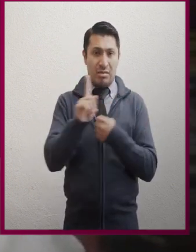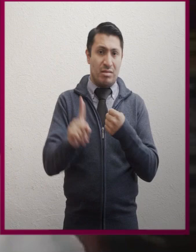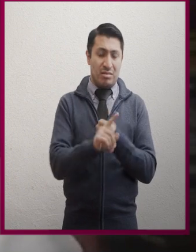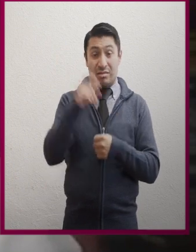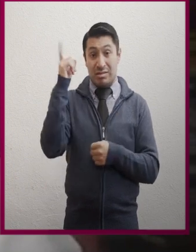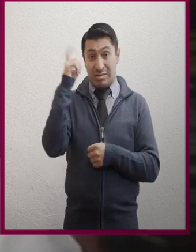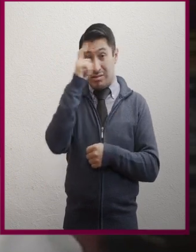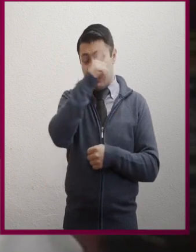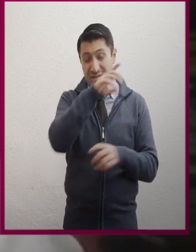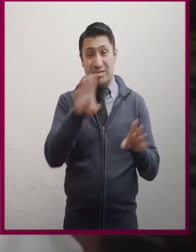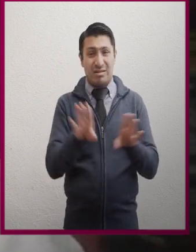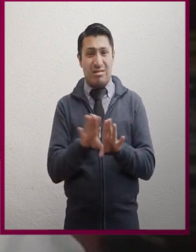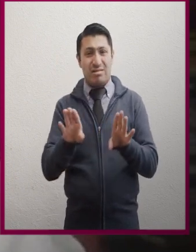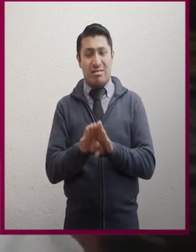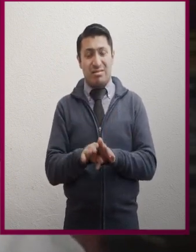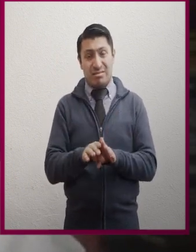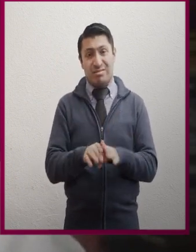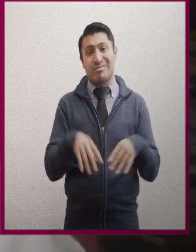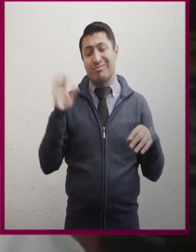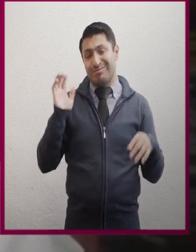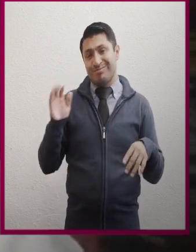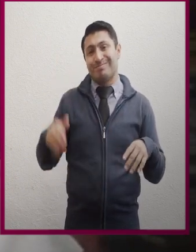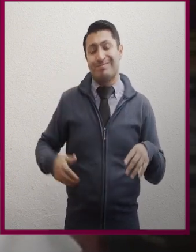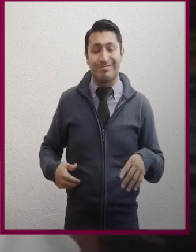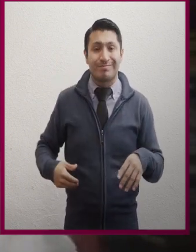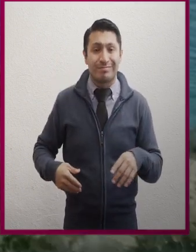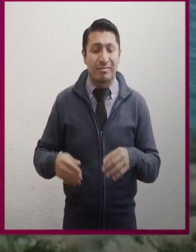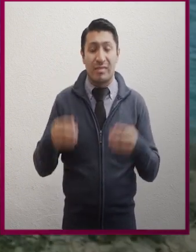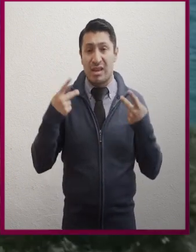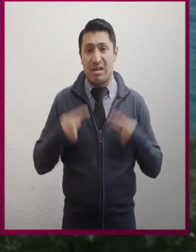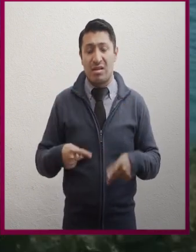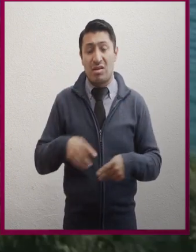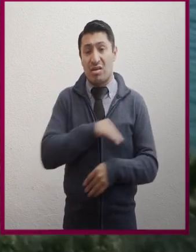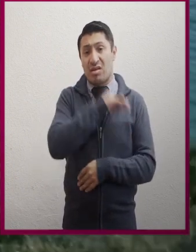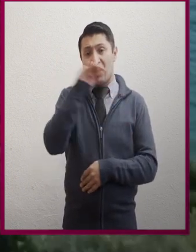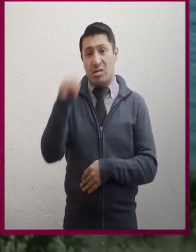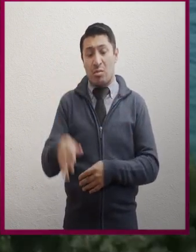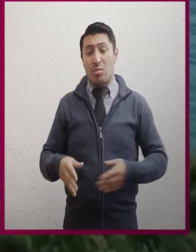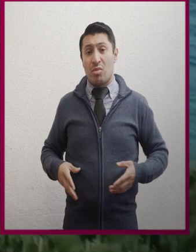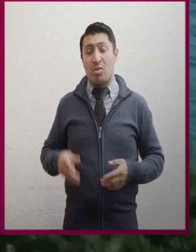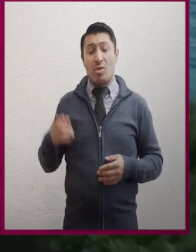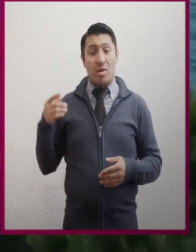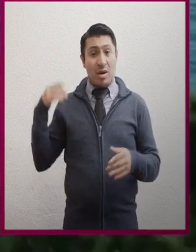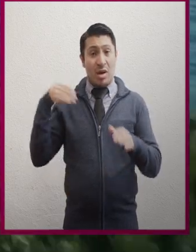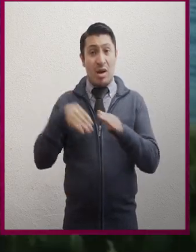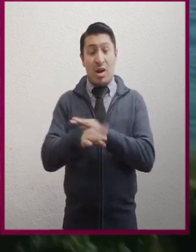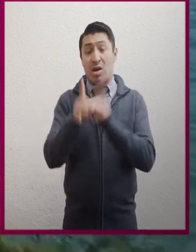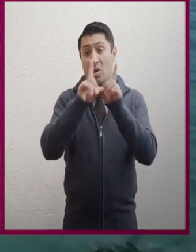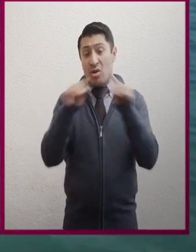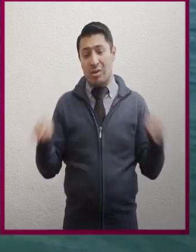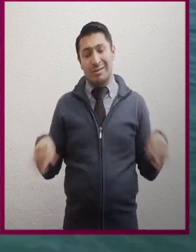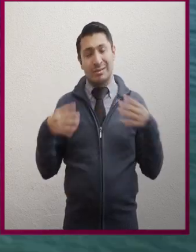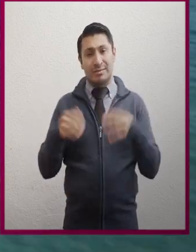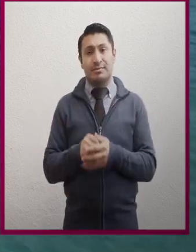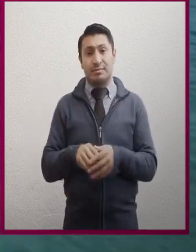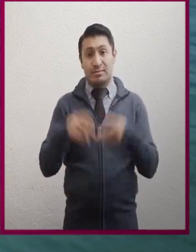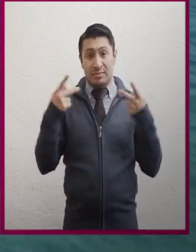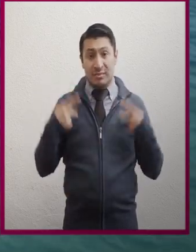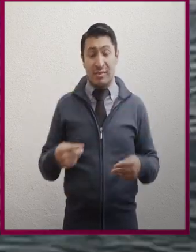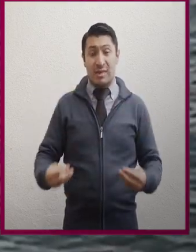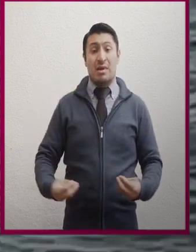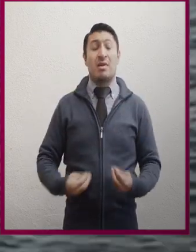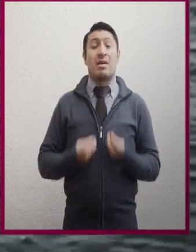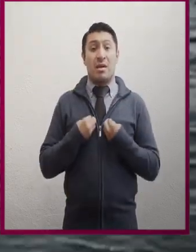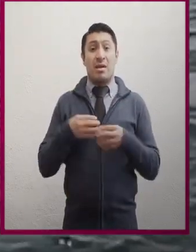tragedias, ¿no? O sea, gente que ha muerto en el camino y que no ha sido poca. Quienes sobreviven a las dunas se enfrentan a las olas. El mar